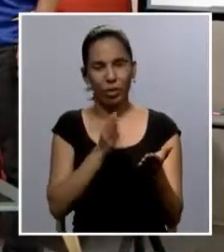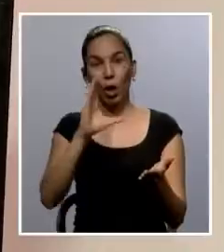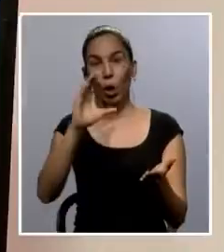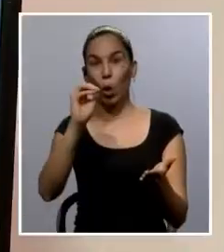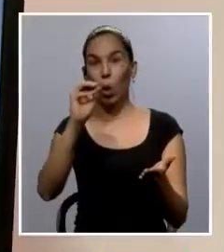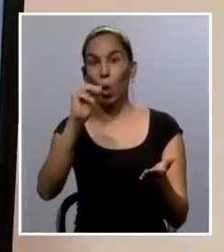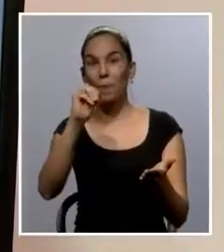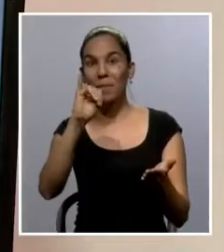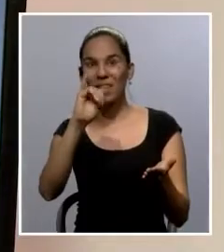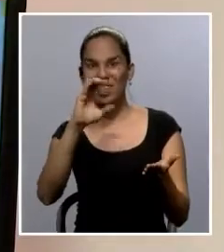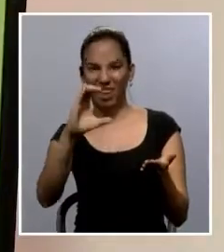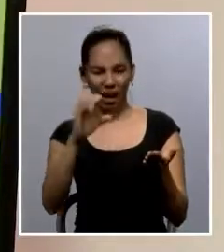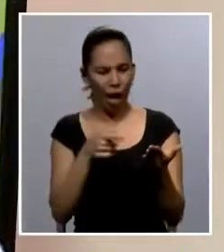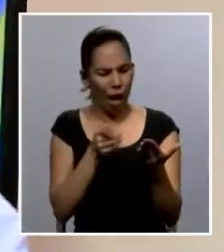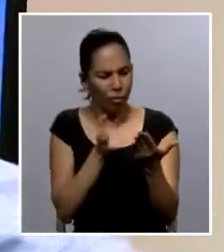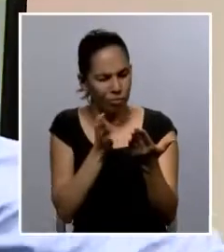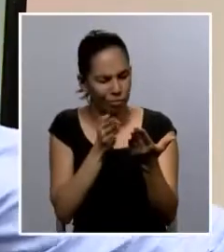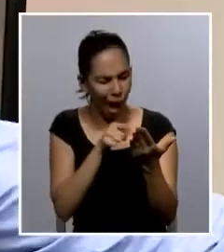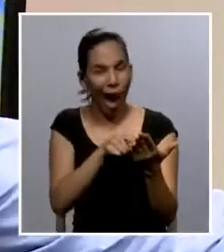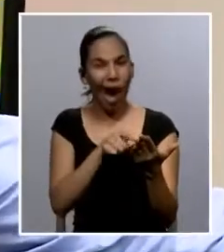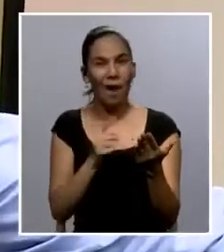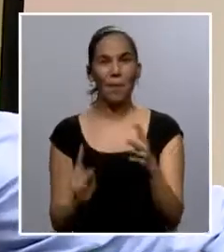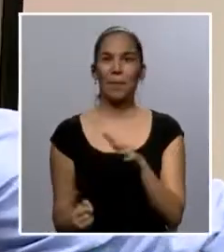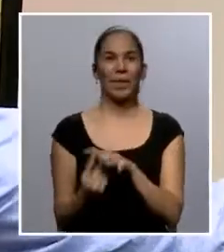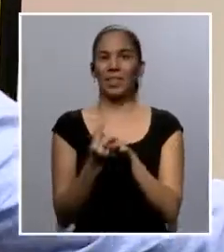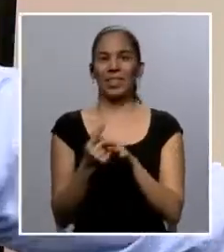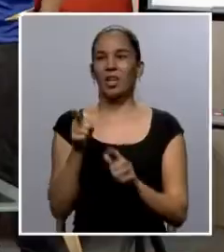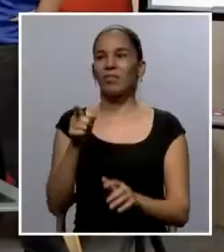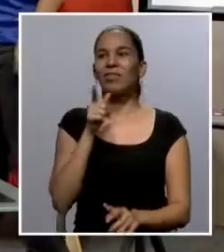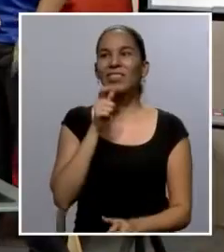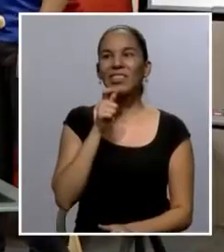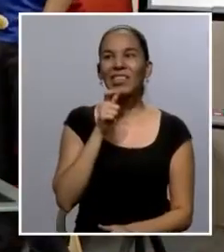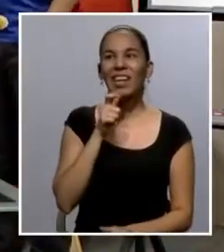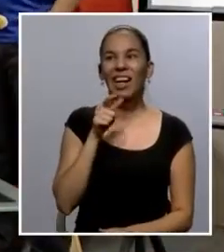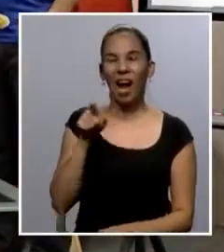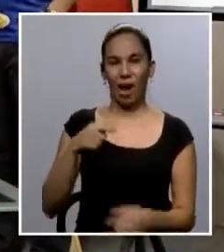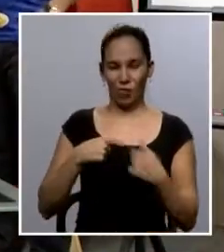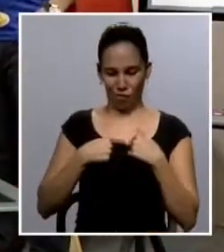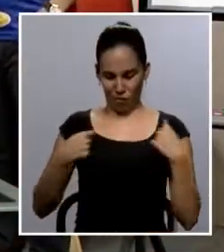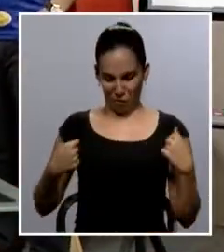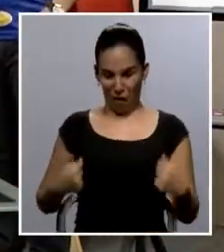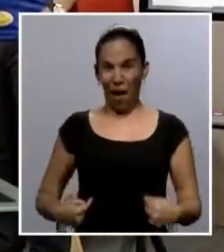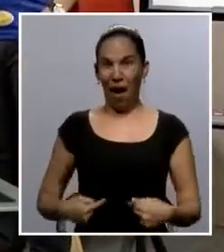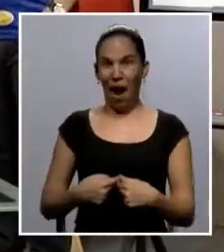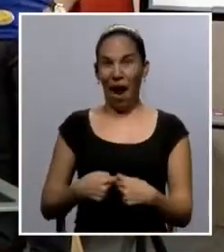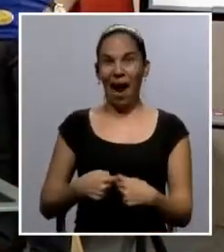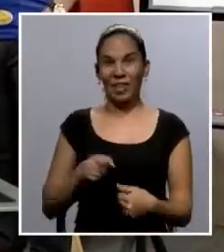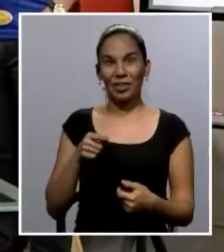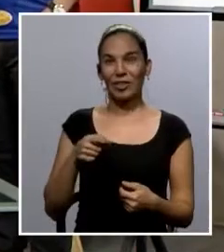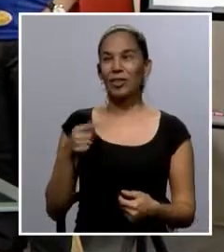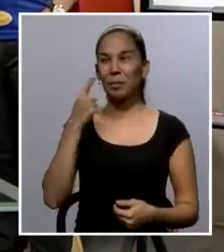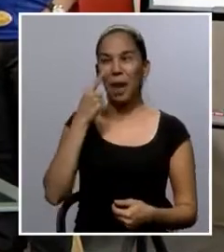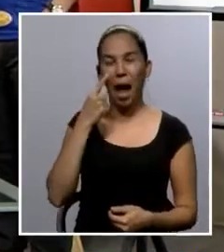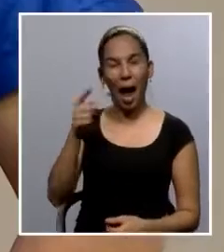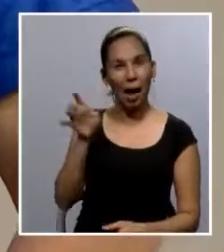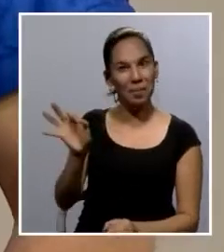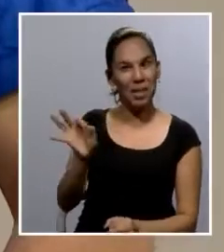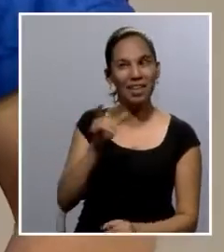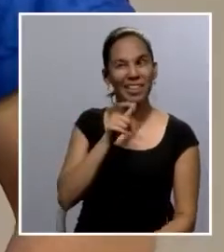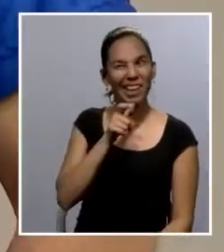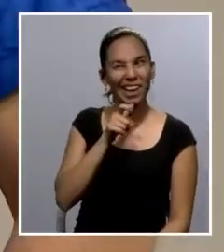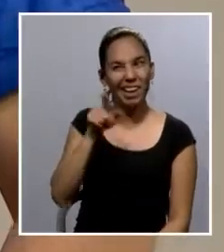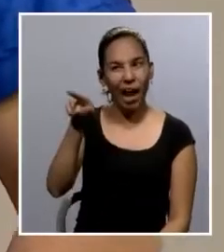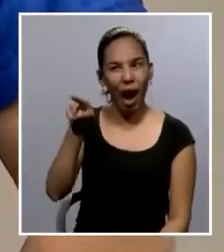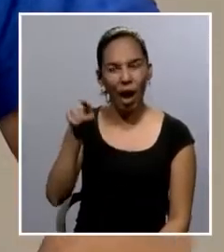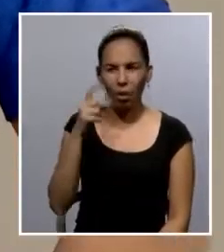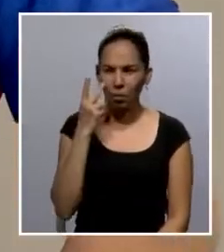cómic. Entonces, aquí está nuestra pista. Y vean la camisa del profesor Rashid. Véanla muy bien. Ahora, detalle